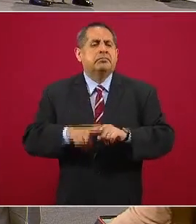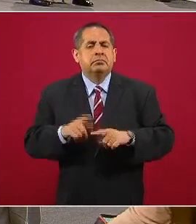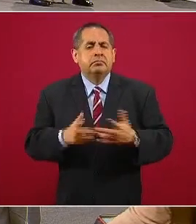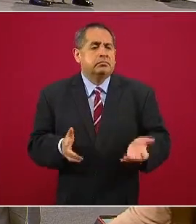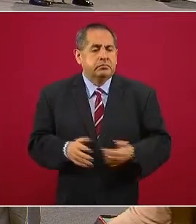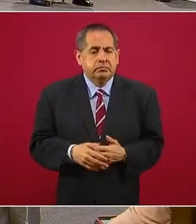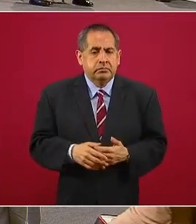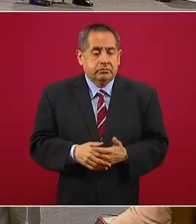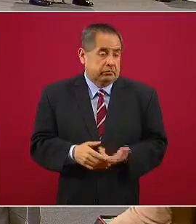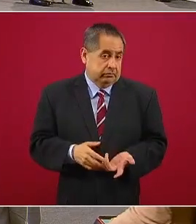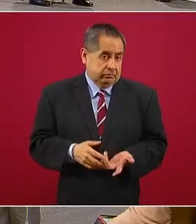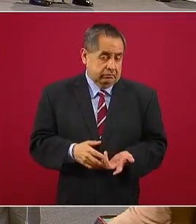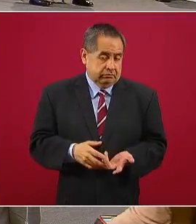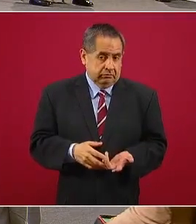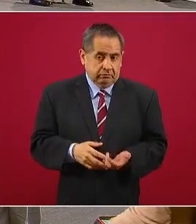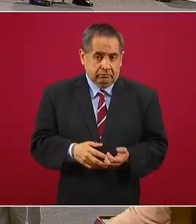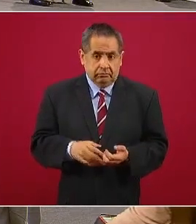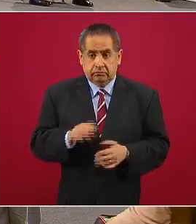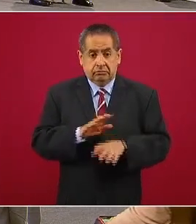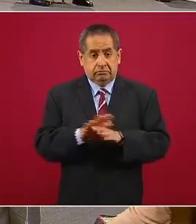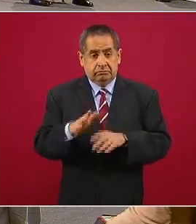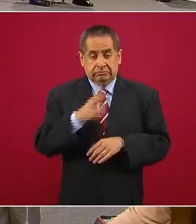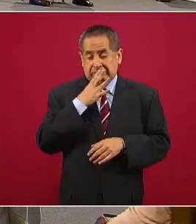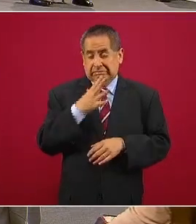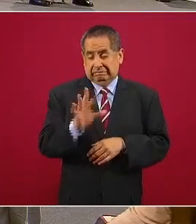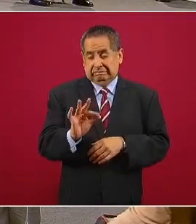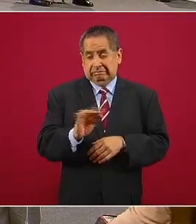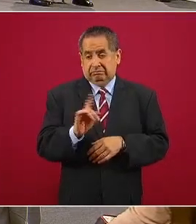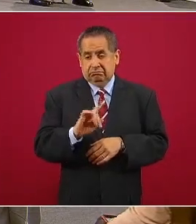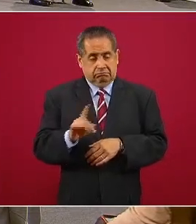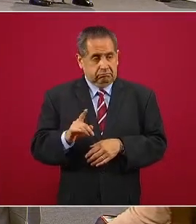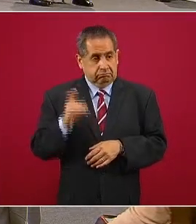No es cualquier cosa,